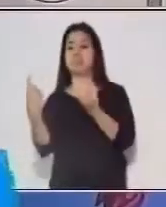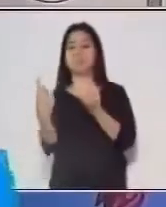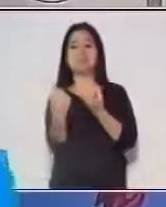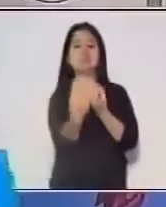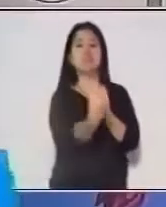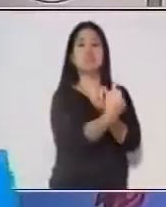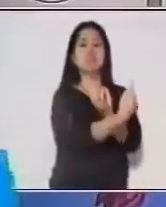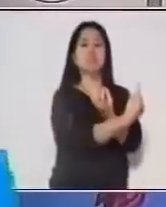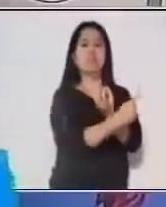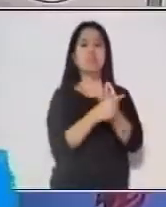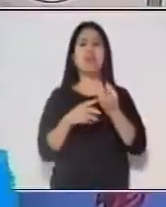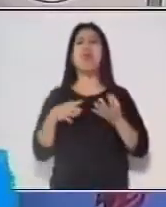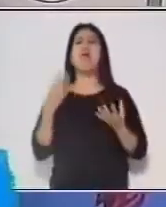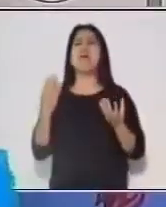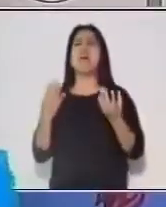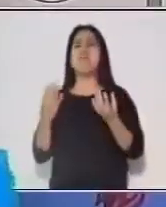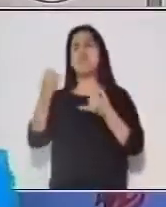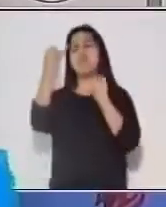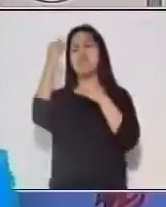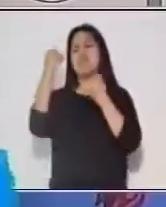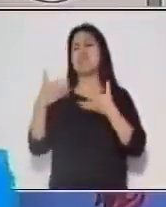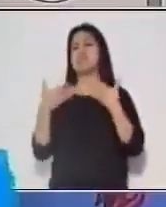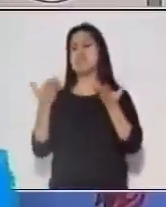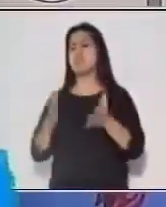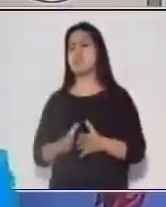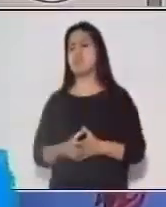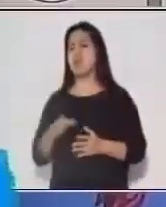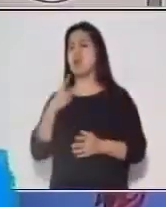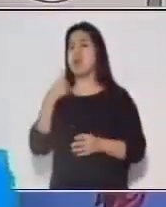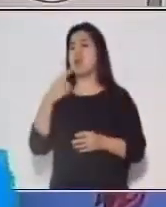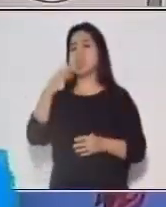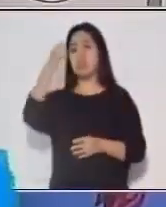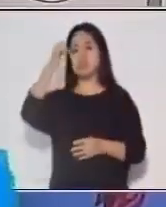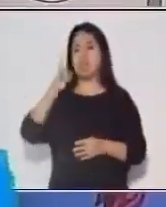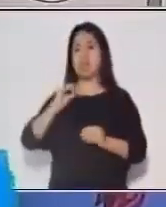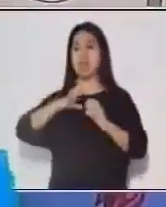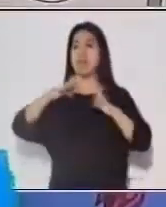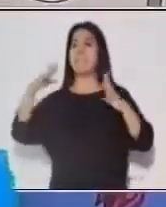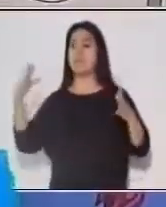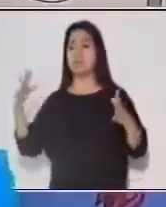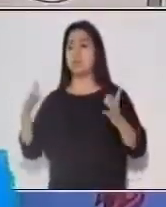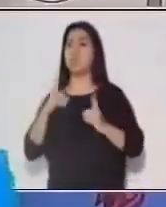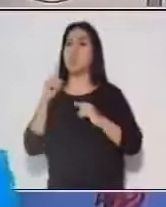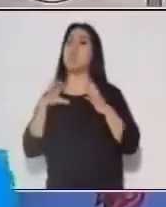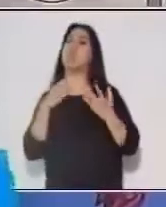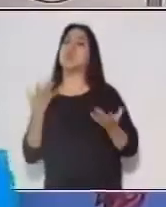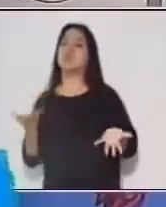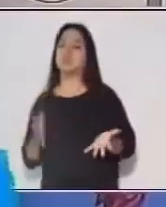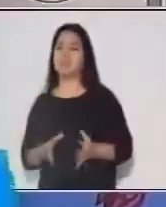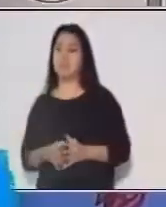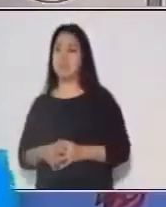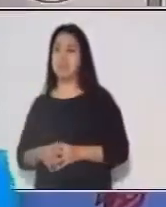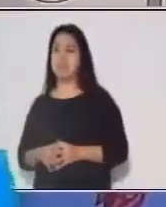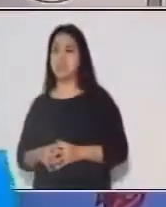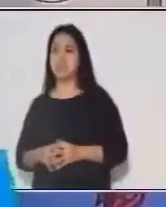nos están dando? Nos dicen que el eje mayor, ¿cuál es el eje mayor?